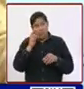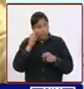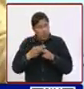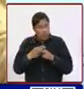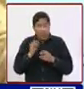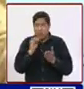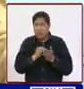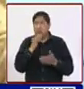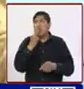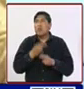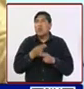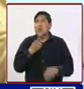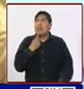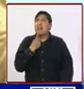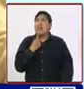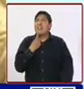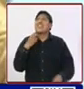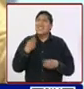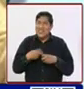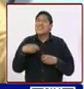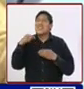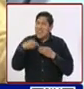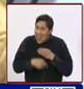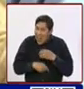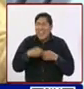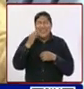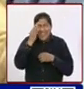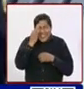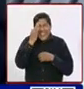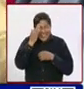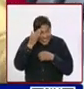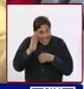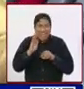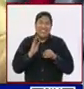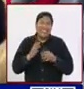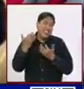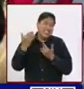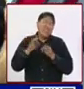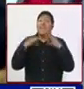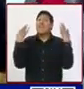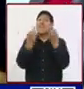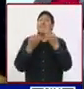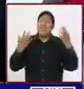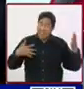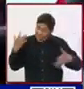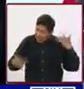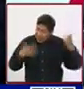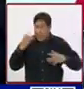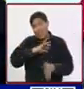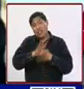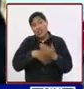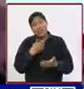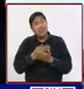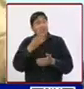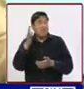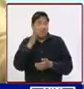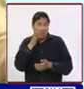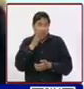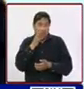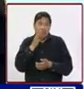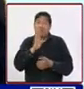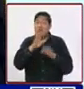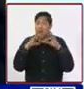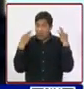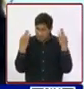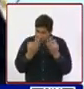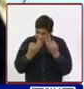¿Pensaste en alguno? Es complicado, ¿verdad? Todavía no. La familia está feliz, John. Todos acá, la mamá. Yo quiero agradecer también a tu